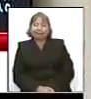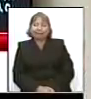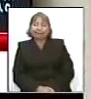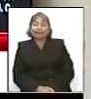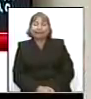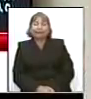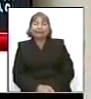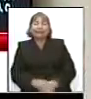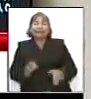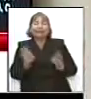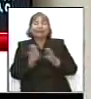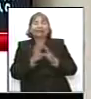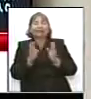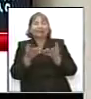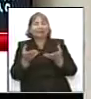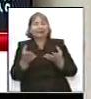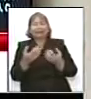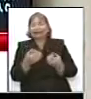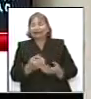Votación